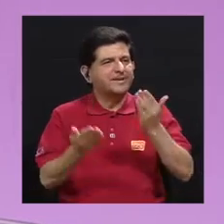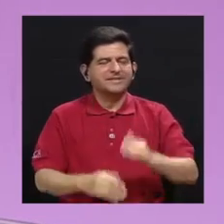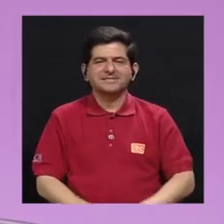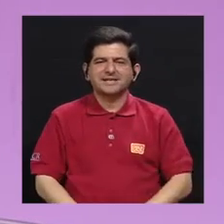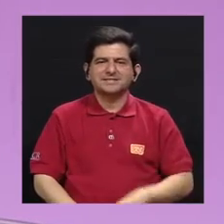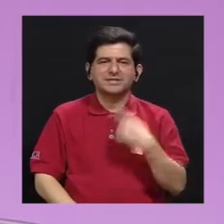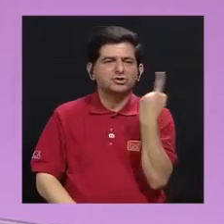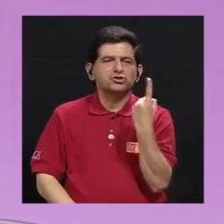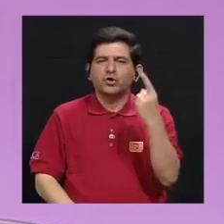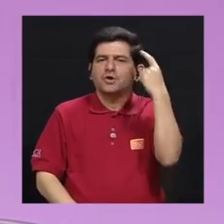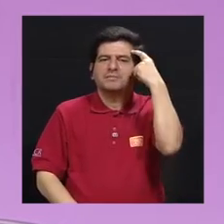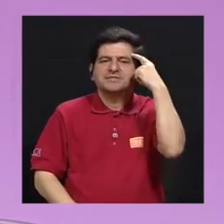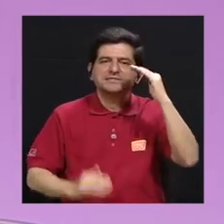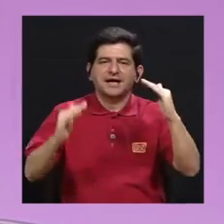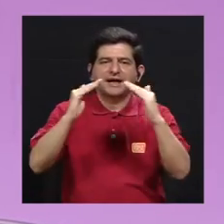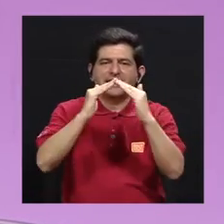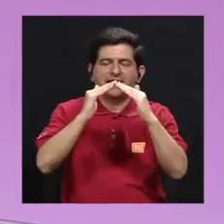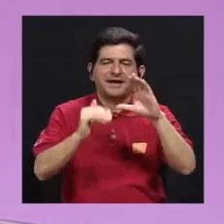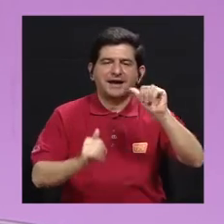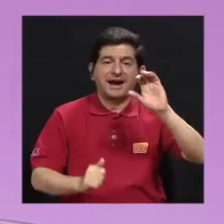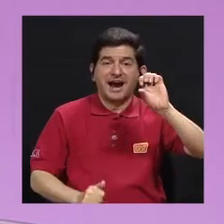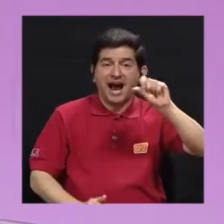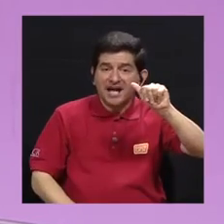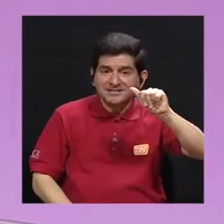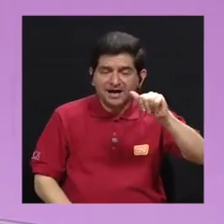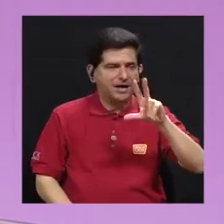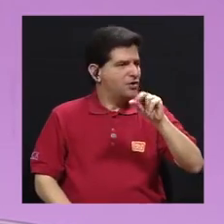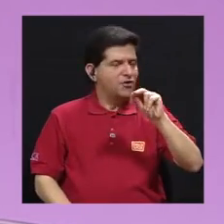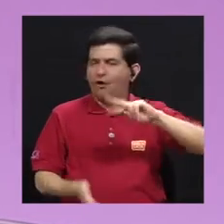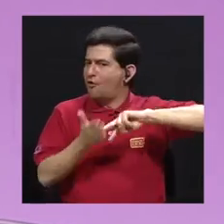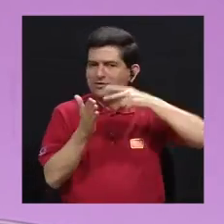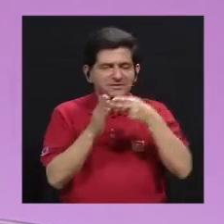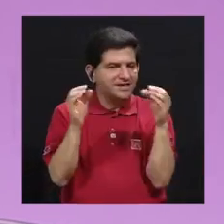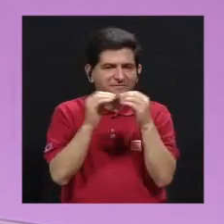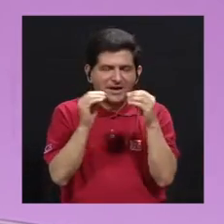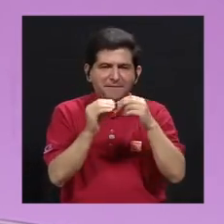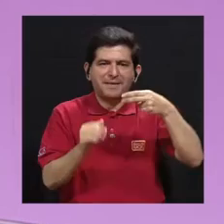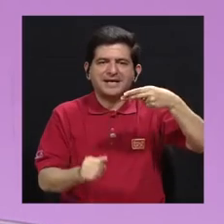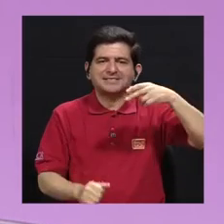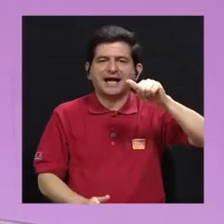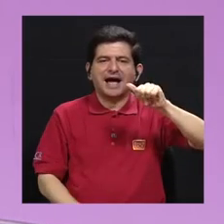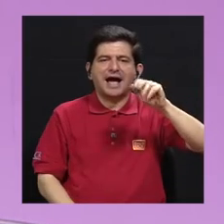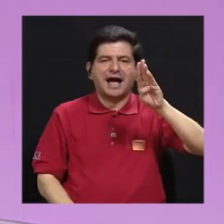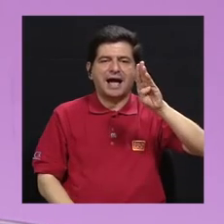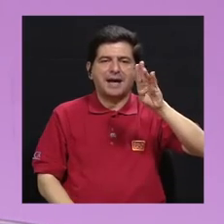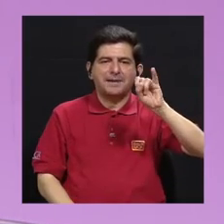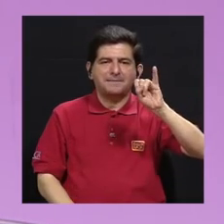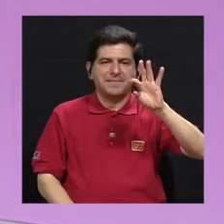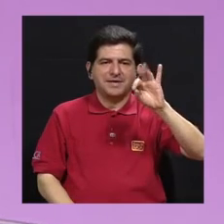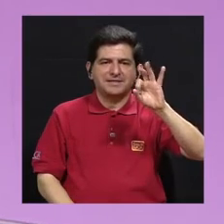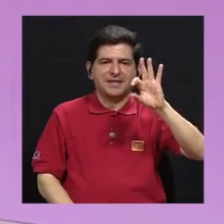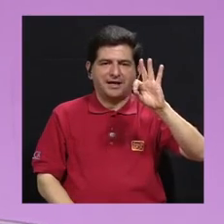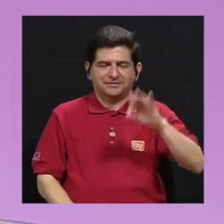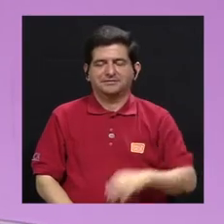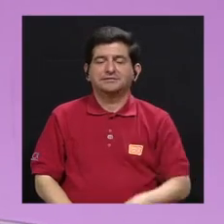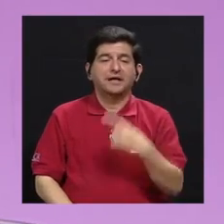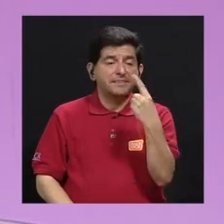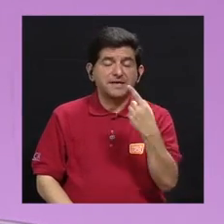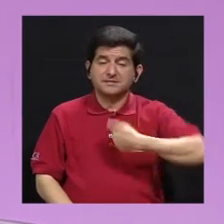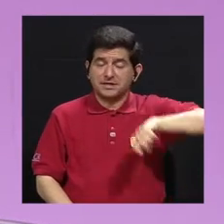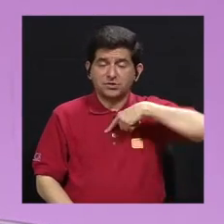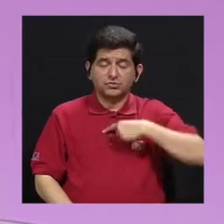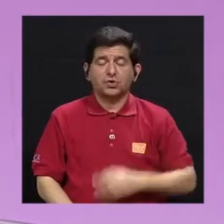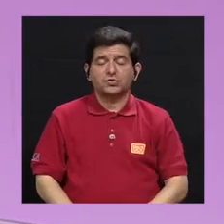el bien que es la casa es que el hábitat implica muchísimo más entonces nosotros siempre decimos